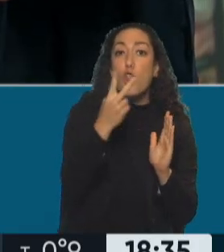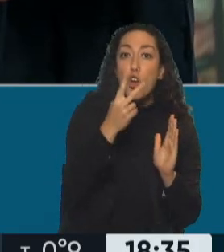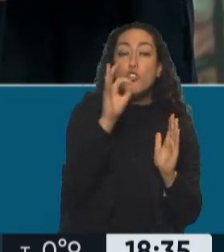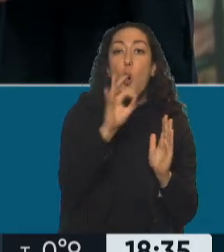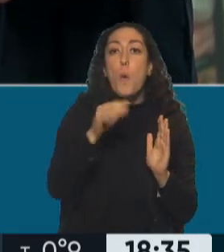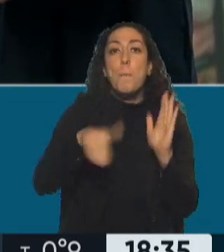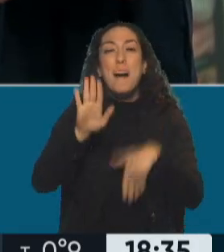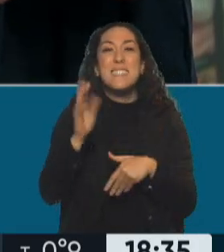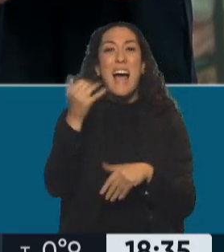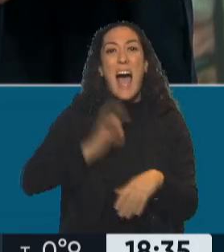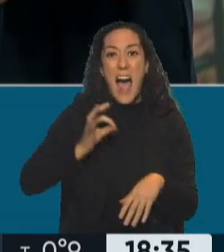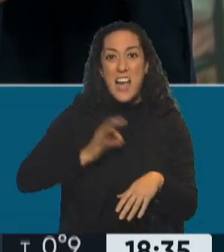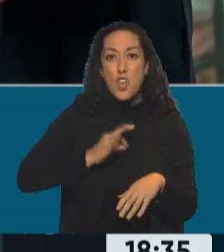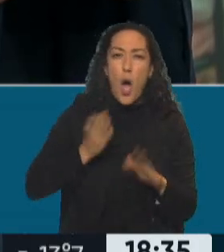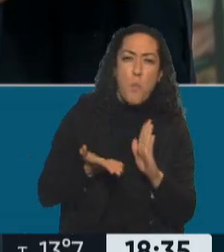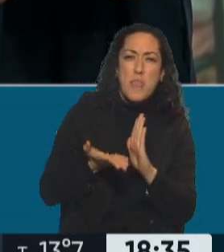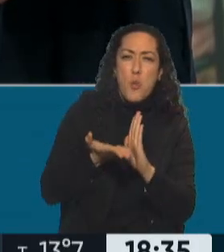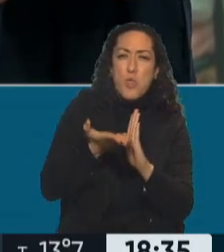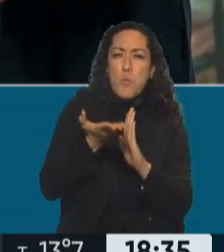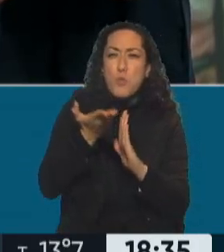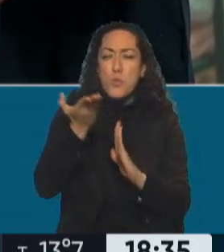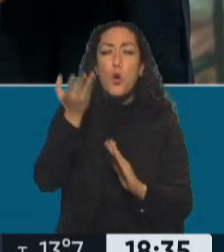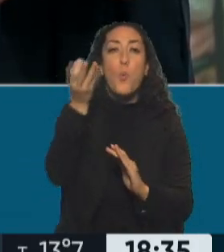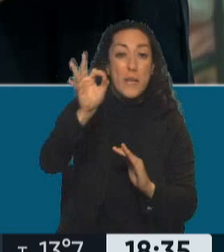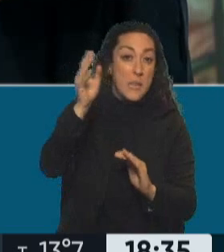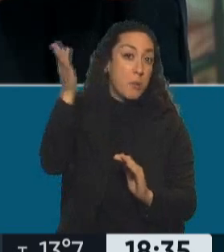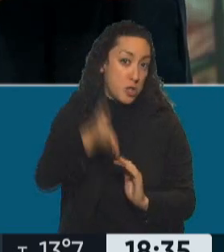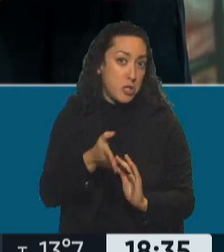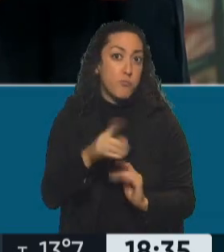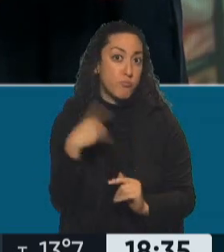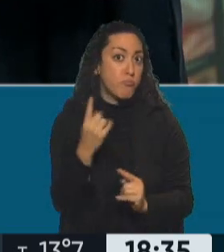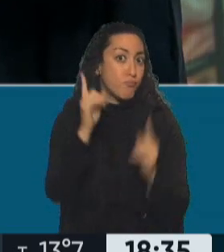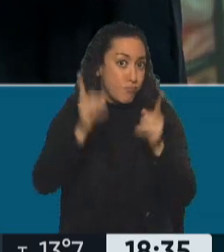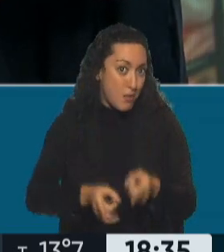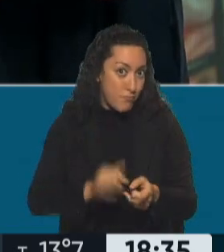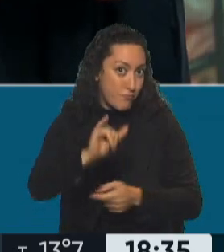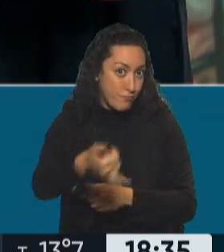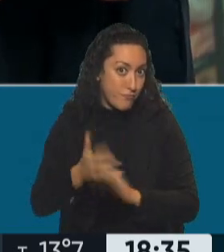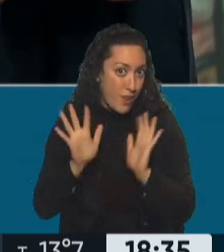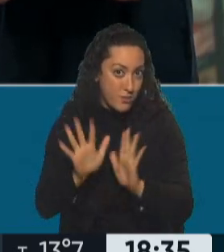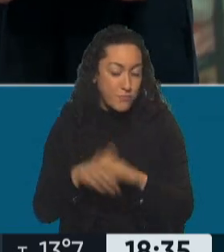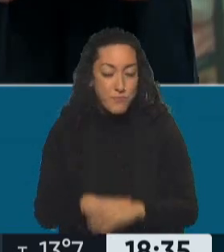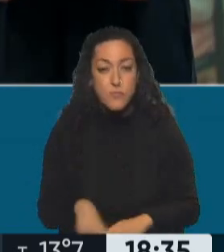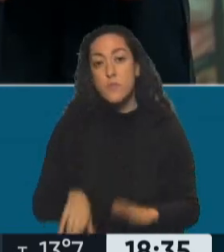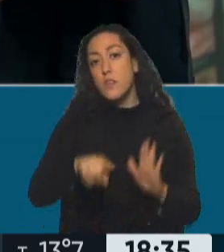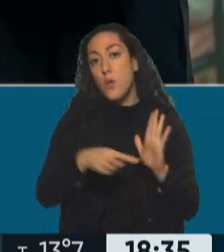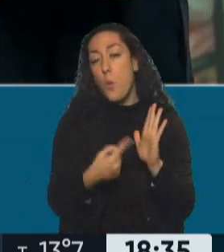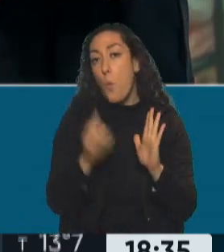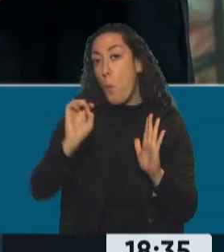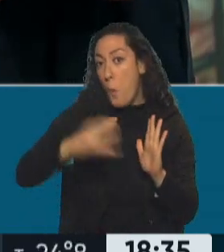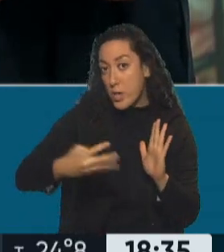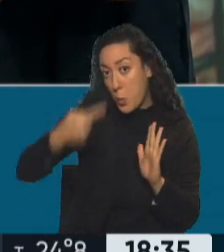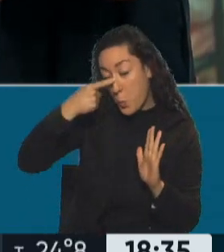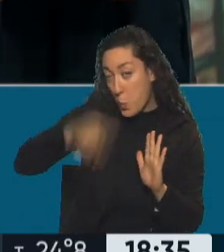precios superiores al 40%, algo que también está proyectándose, y que por último tengamos el doble